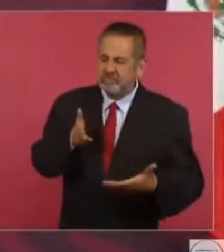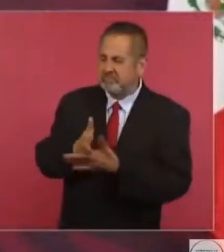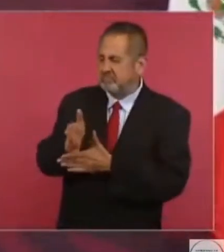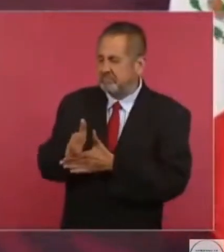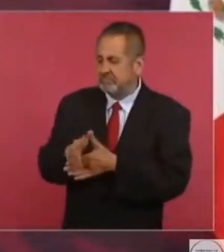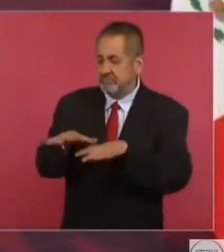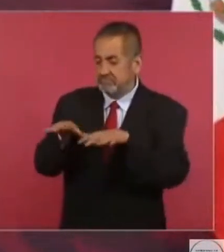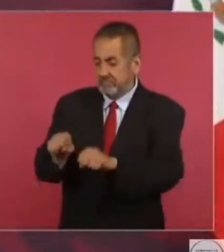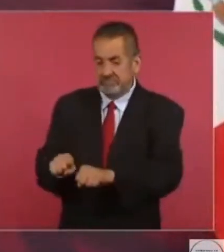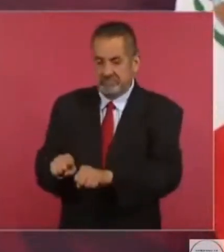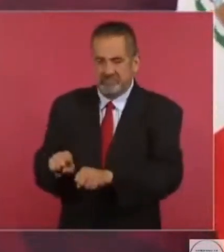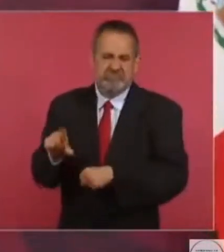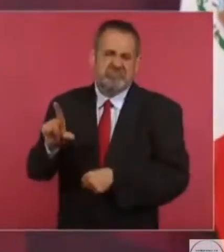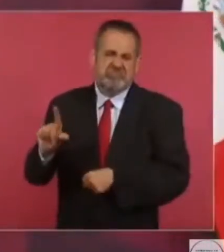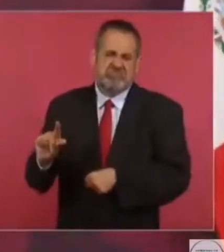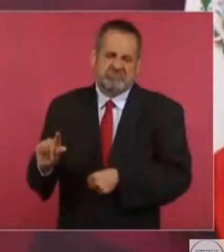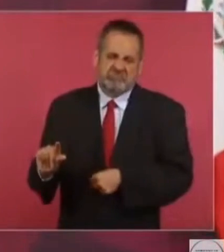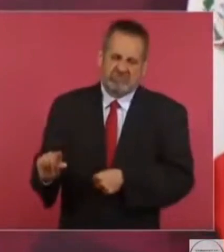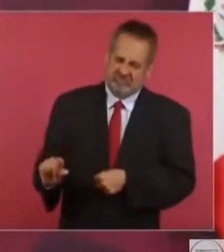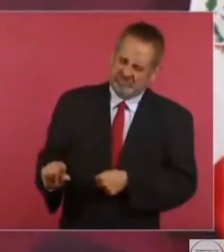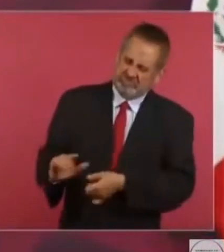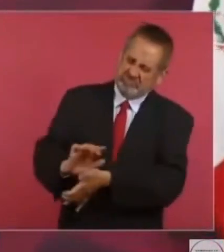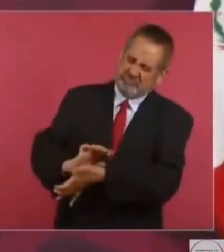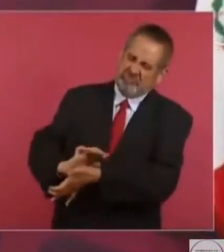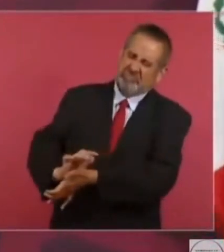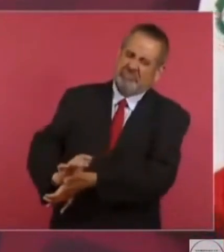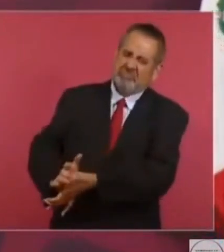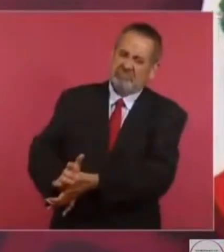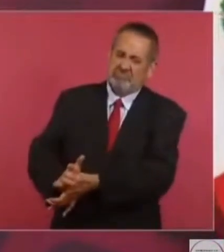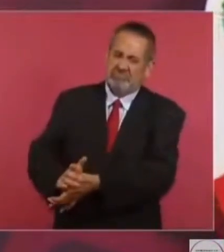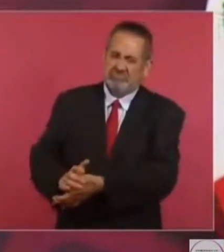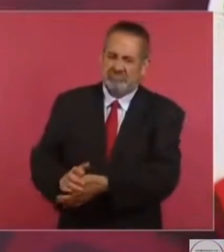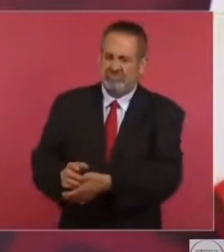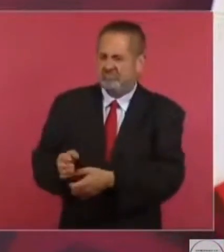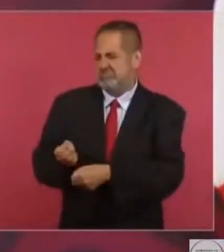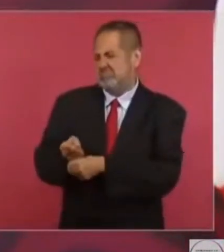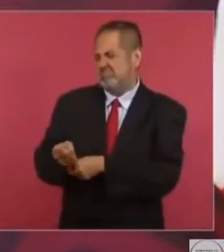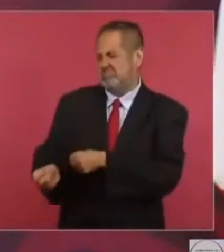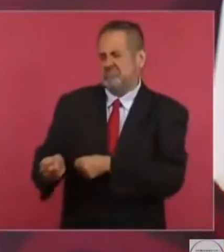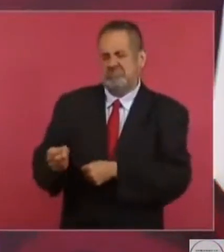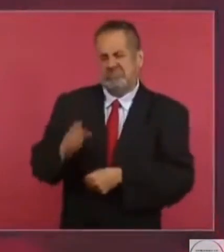al colonizado. Lo tienen que tratar